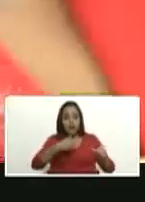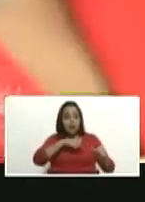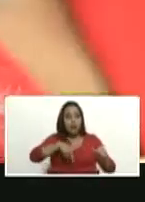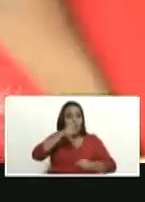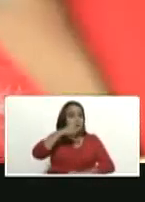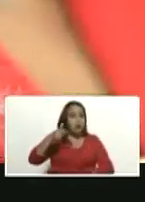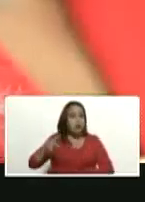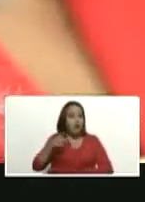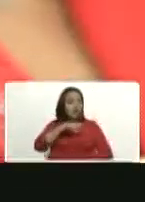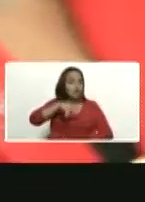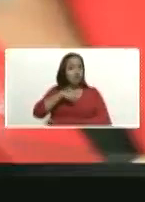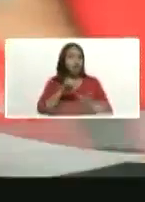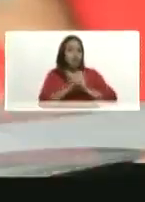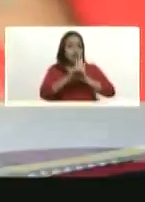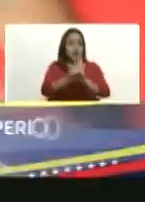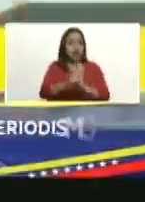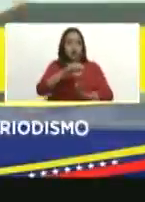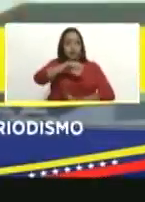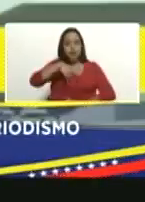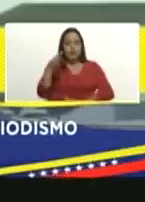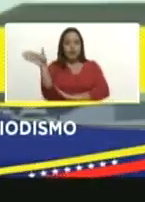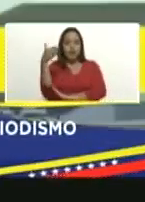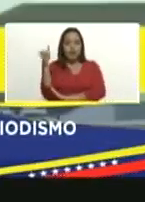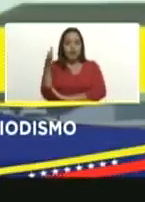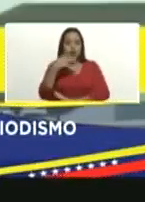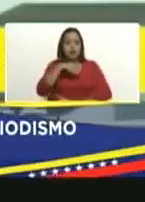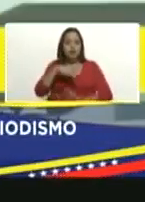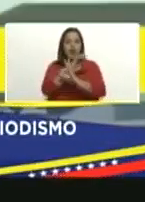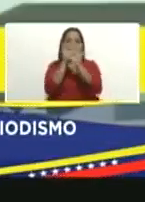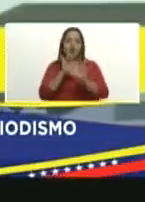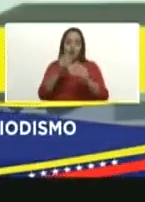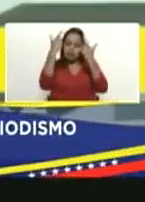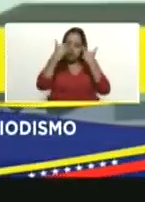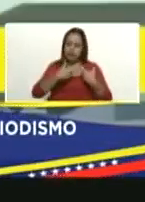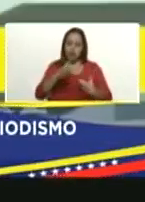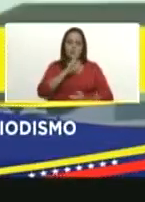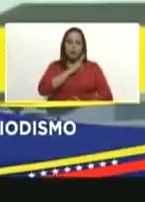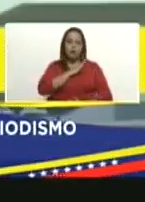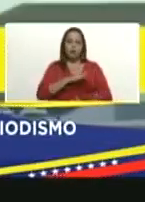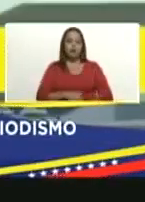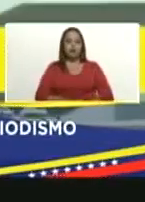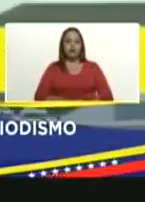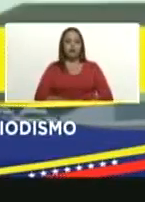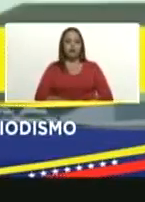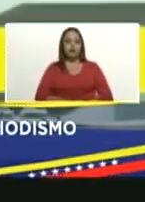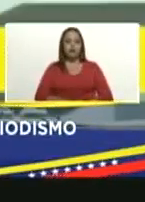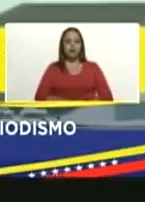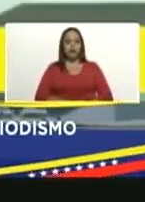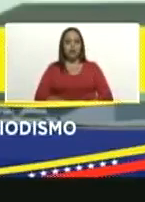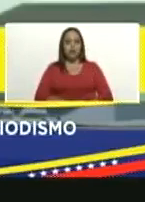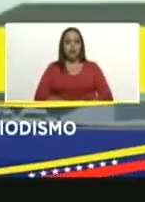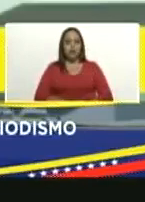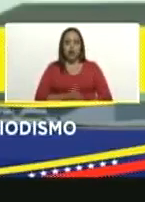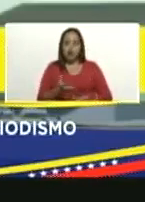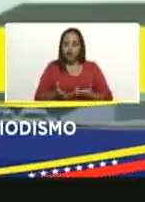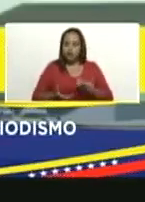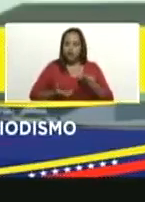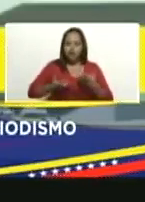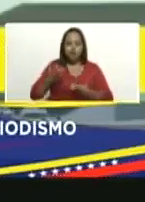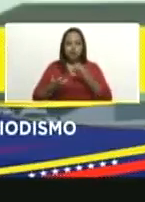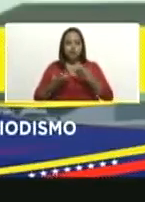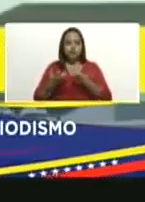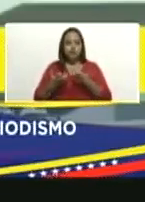gente, nuestra simbología, nuestra bandera, nuestra forma de ser, al calor de los días